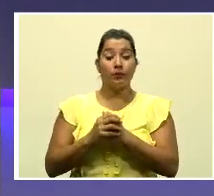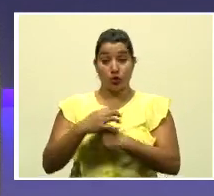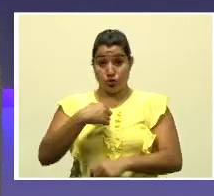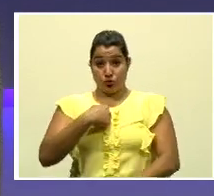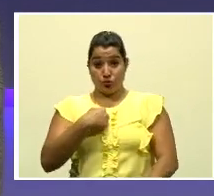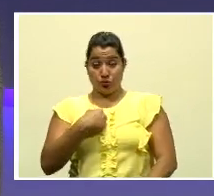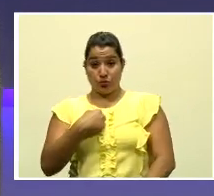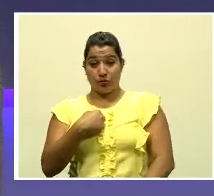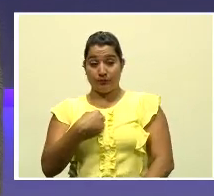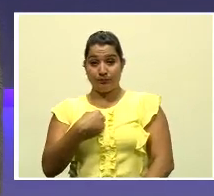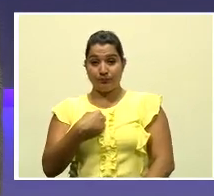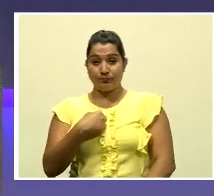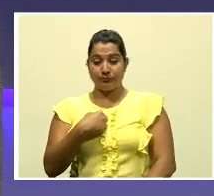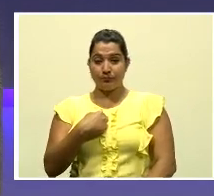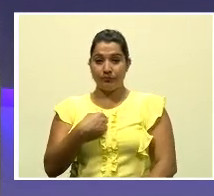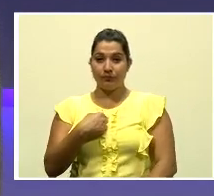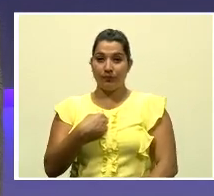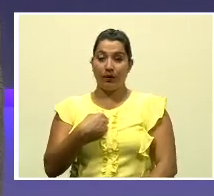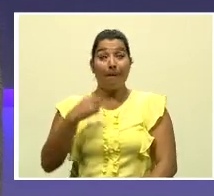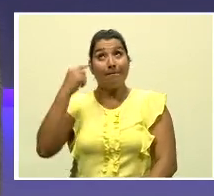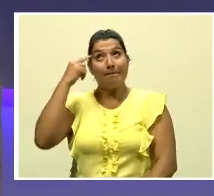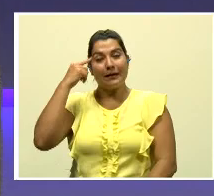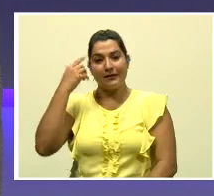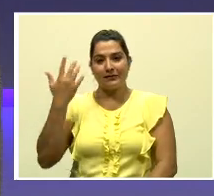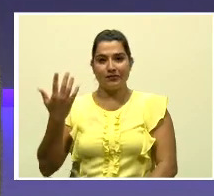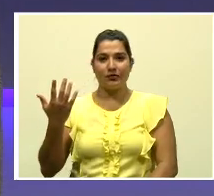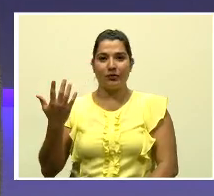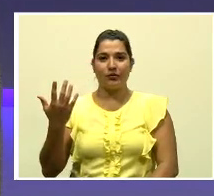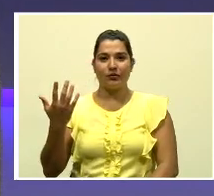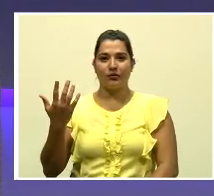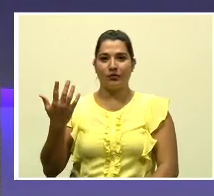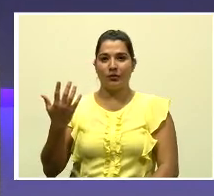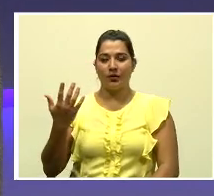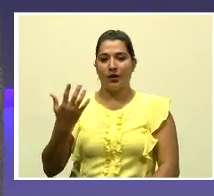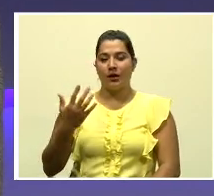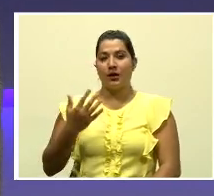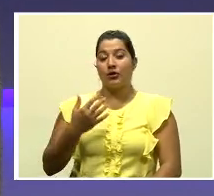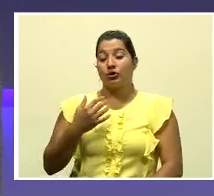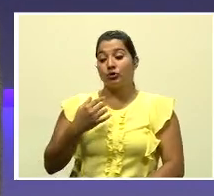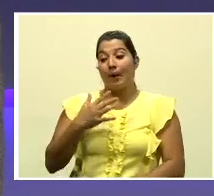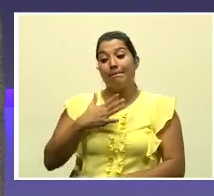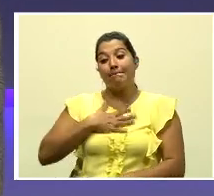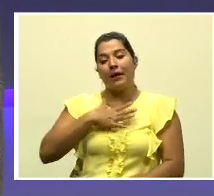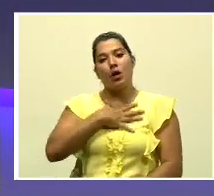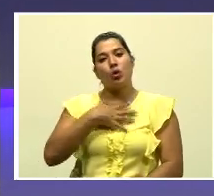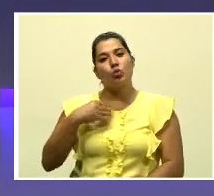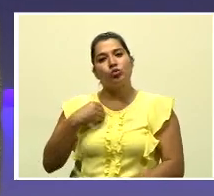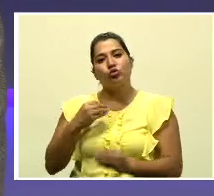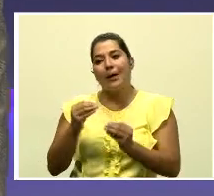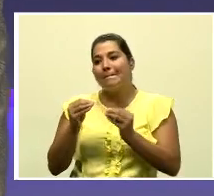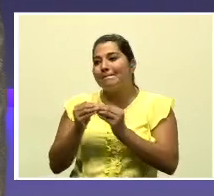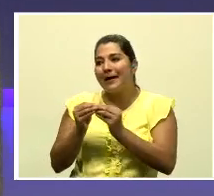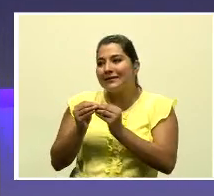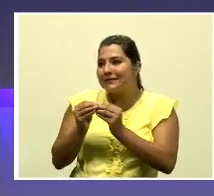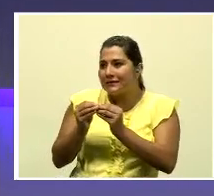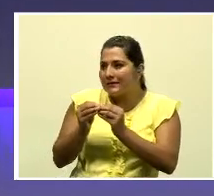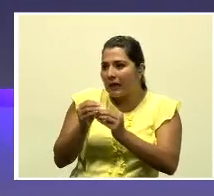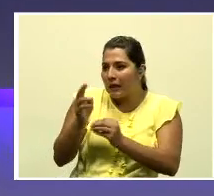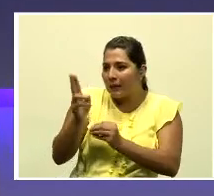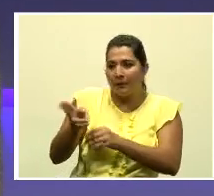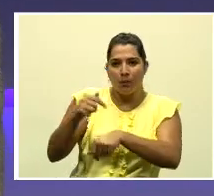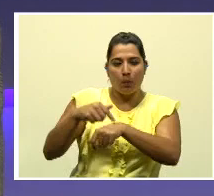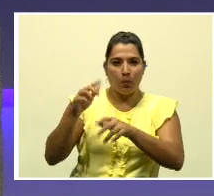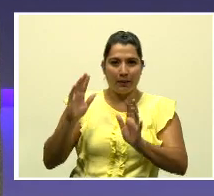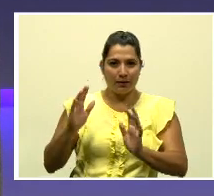Yo, pues pienso, que a mí me concierne, que me gusta más el instante